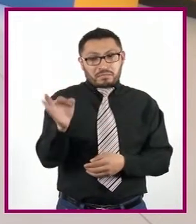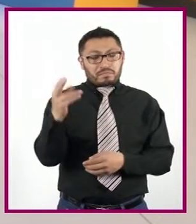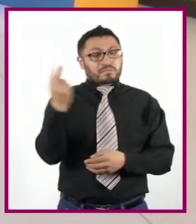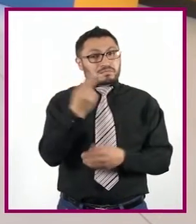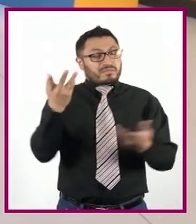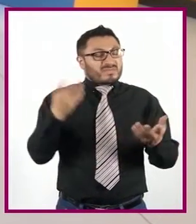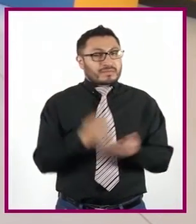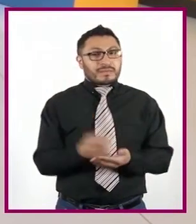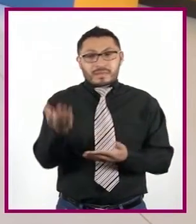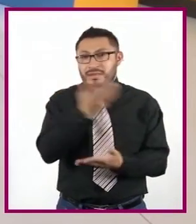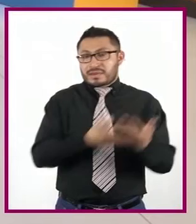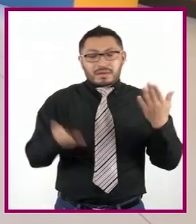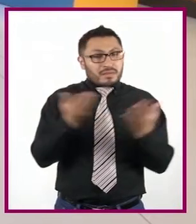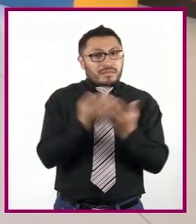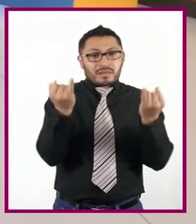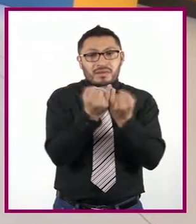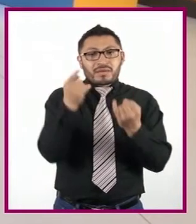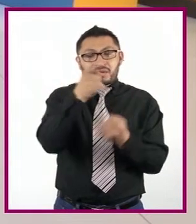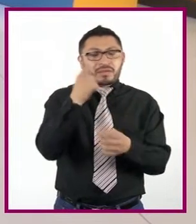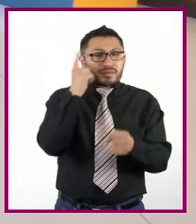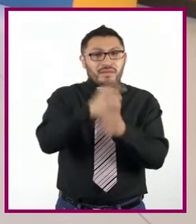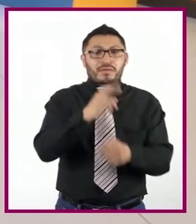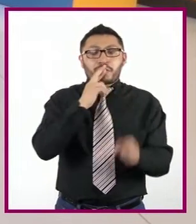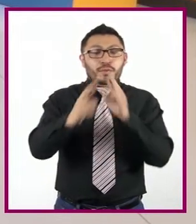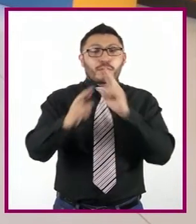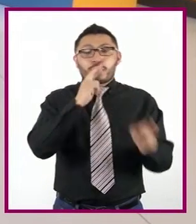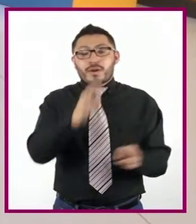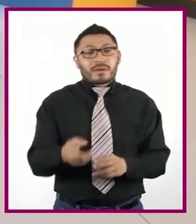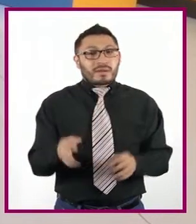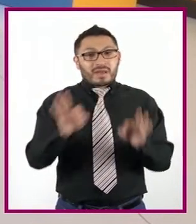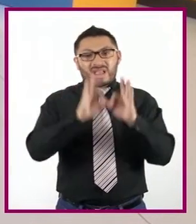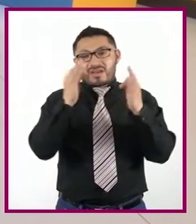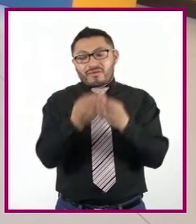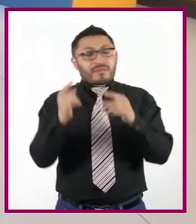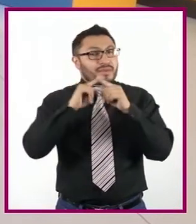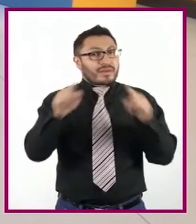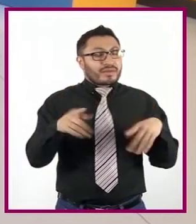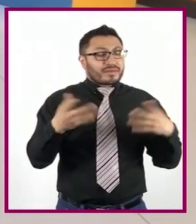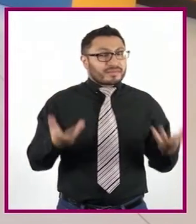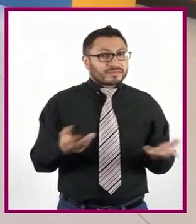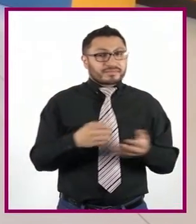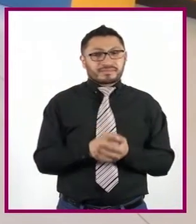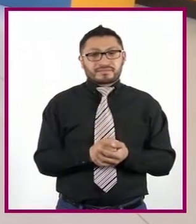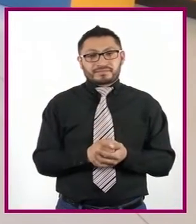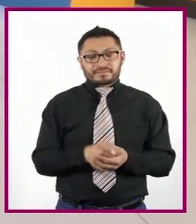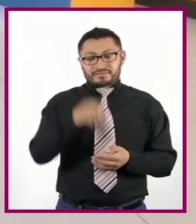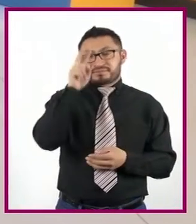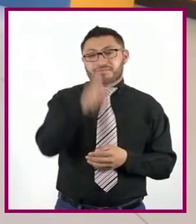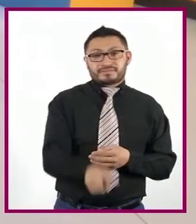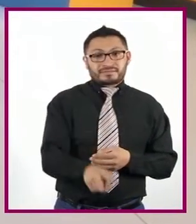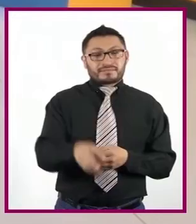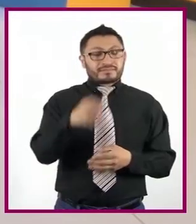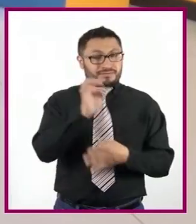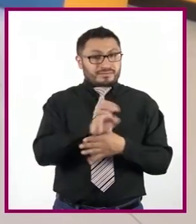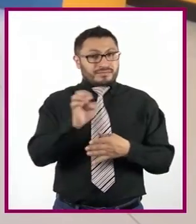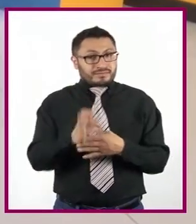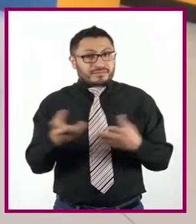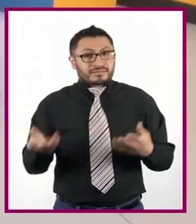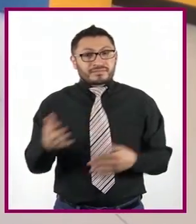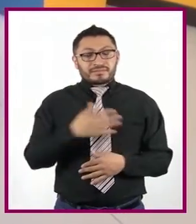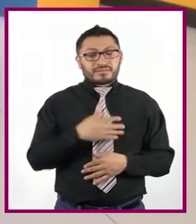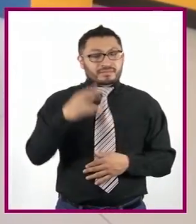Pueden compartirles también si encontraron la respuesta con un procedimiento diferente. Es cierto. Por lo pronto,